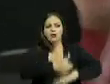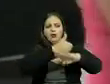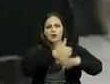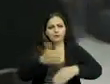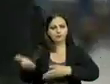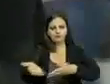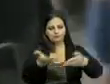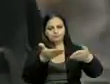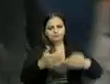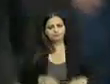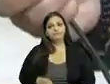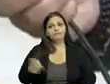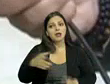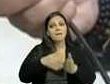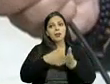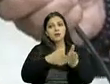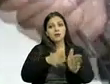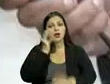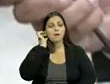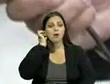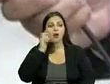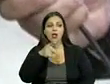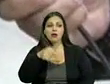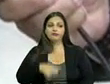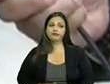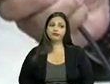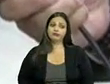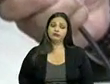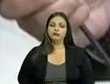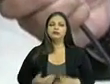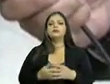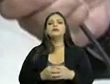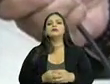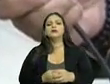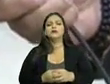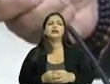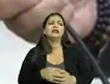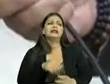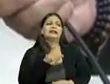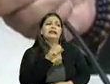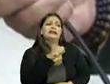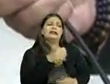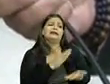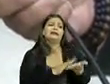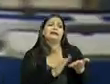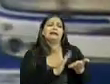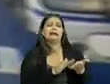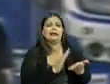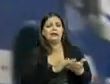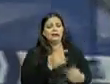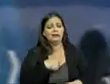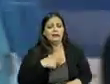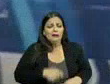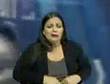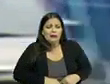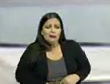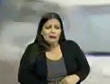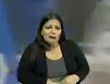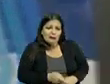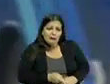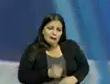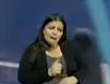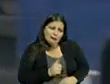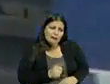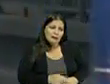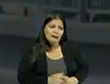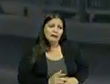caballero para ver qué determine el fiscal ya que acepta que ha sacado el miembro y ha estado cerca de la señora? Fuimos hasta la parada donde